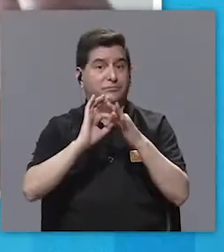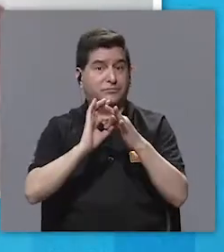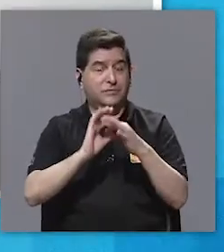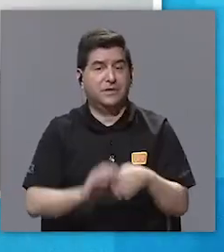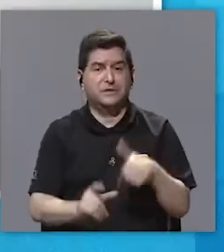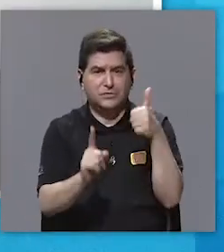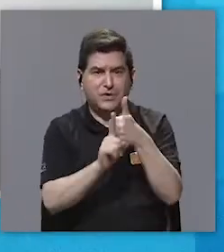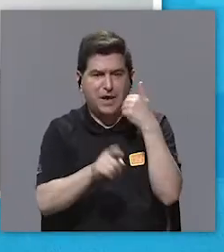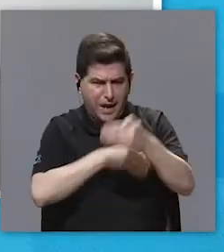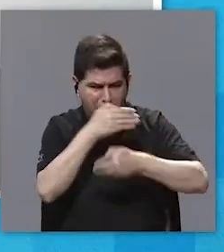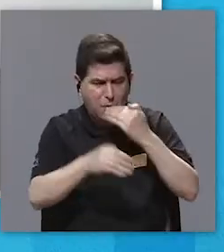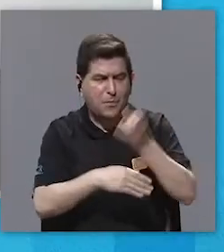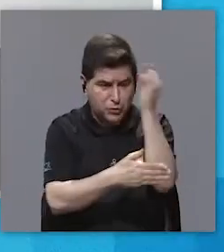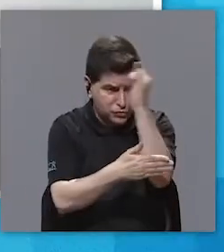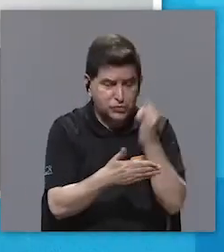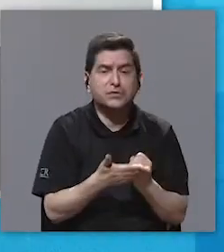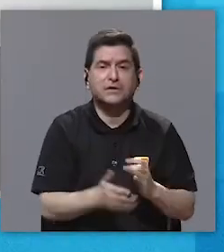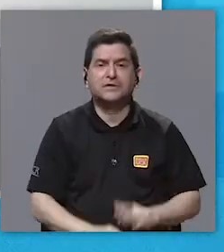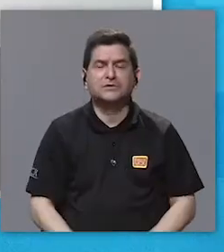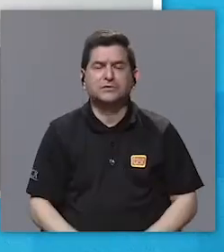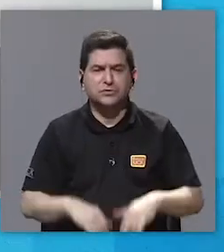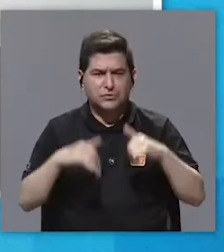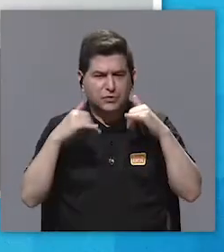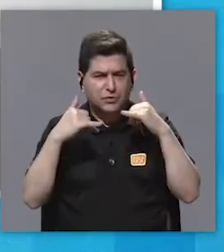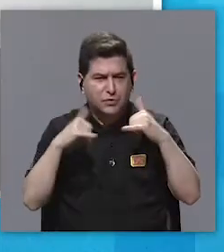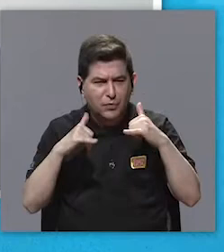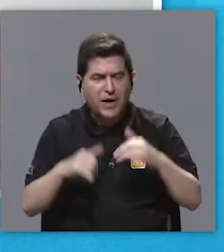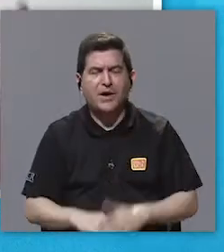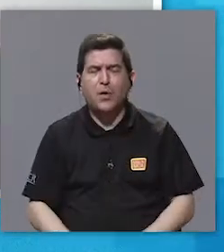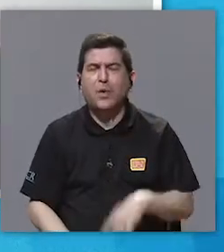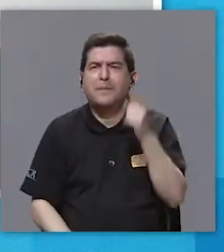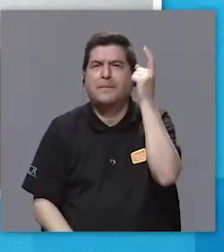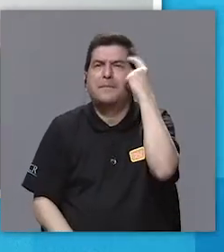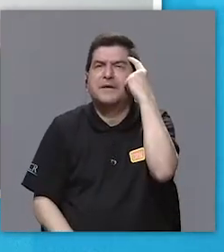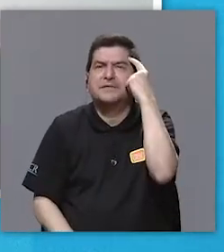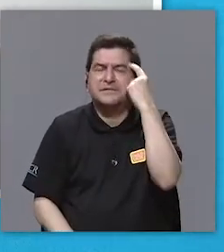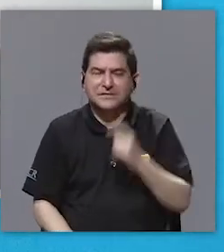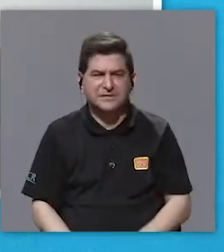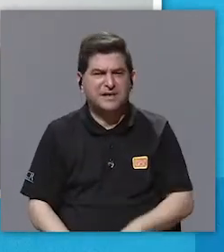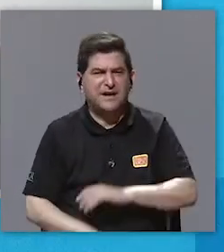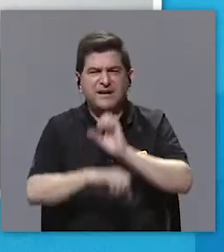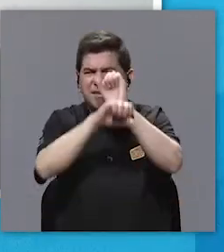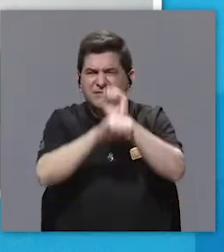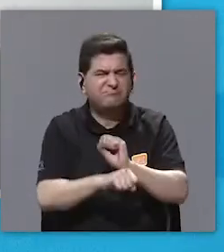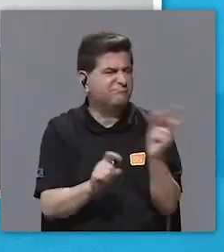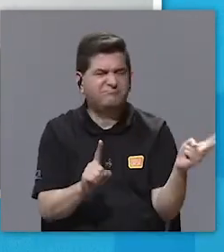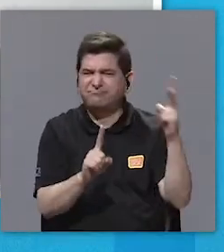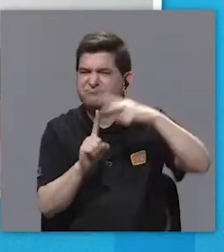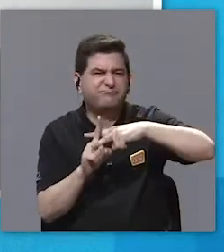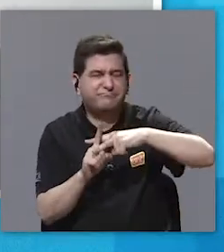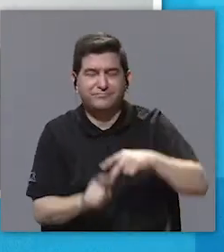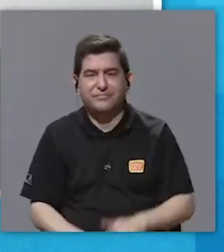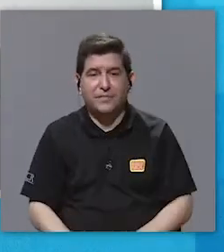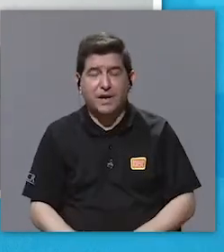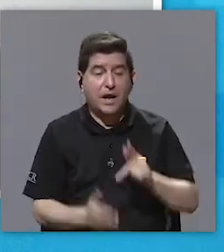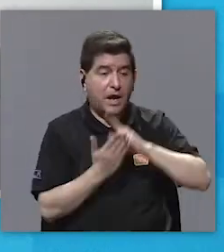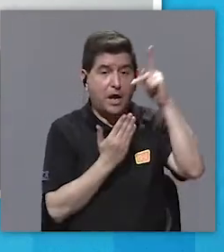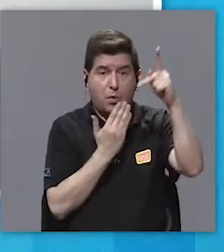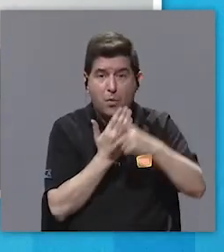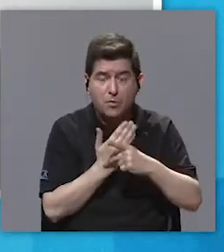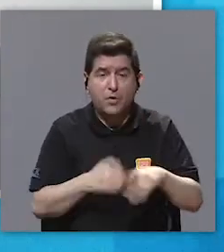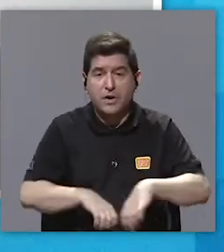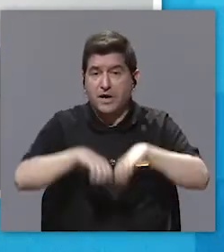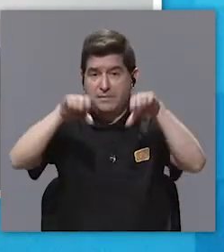en sí mismo un proceso muy artístico el juego requiere un pensamiento que tradicionalmente no se aplica en programación de